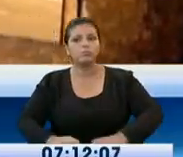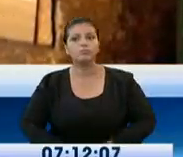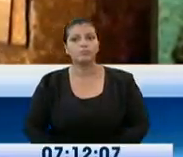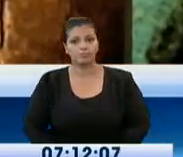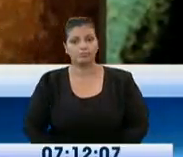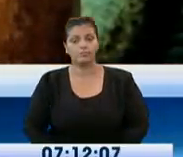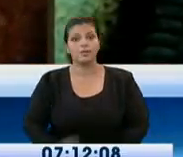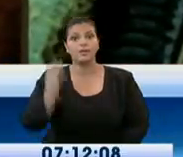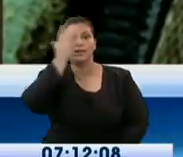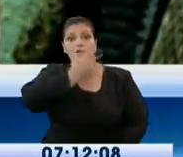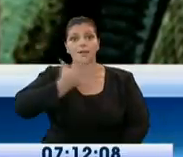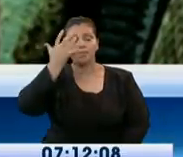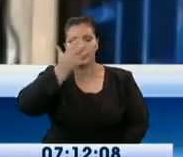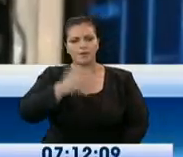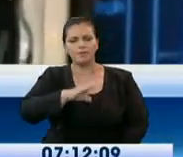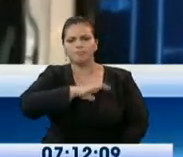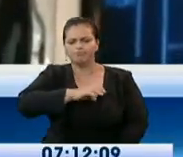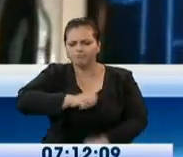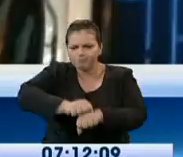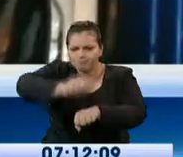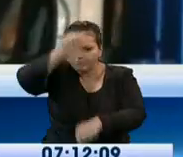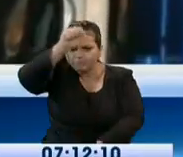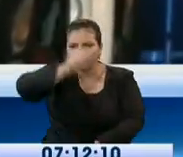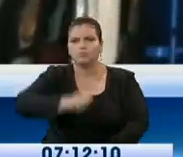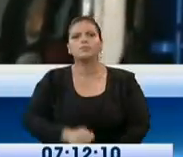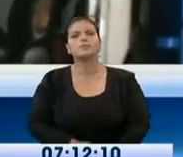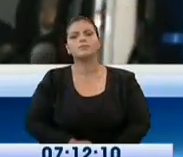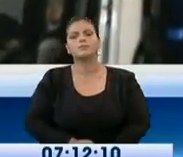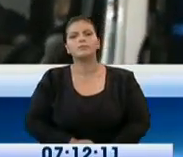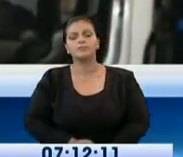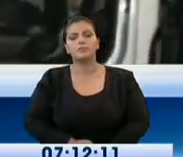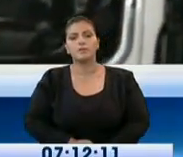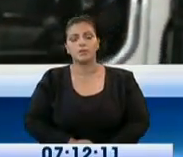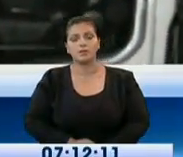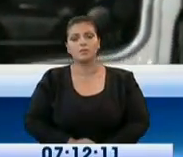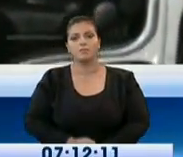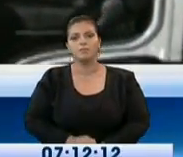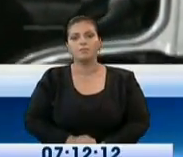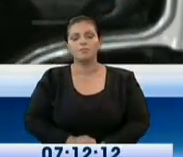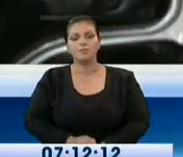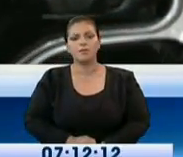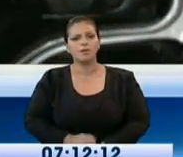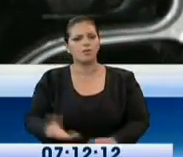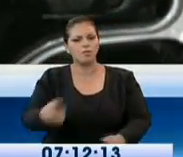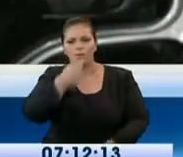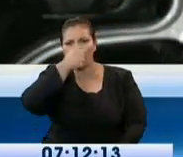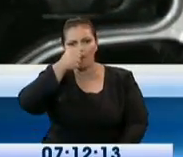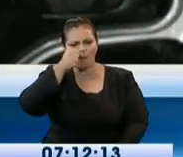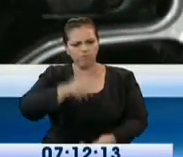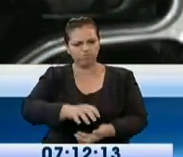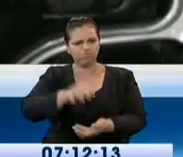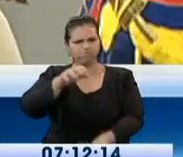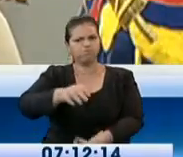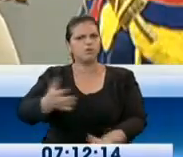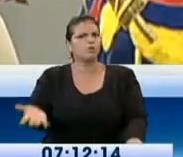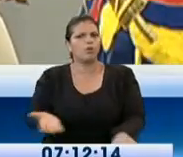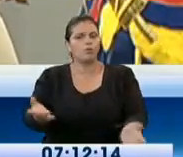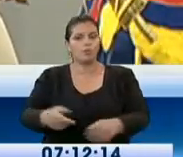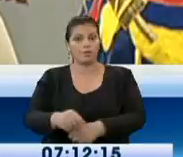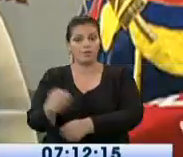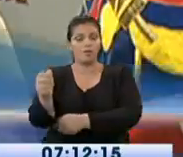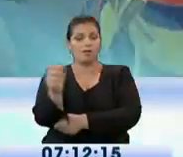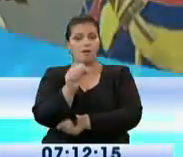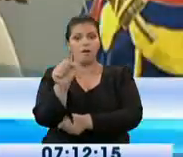Esmeraldas dentro del operativo GOL. Se traía droga mediante un vehículo que estaba camuflado como tanquero de agua y que venía la